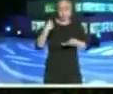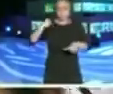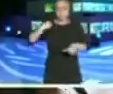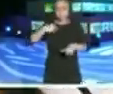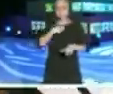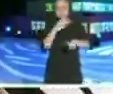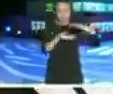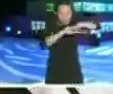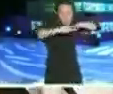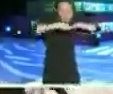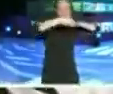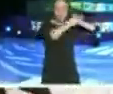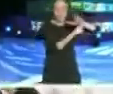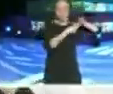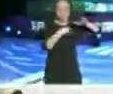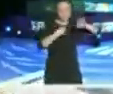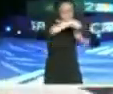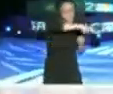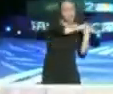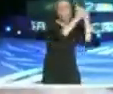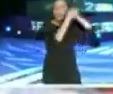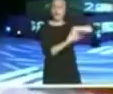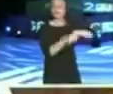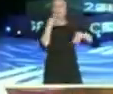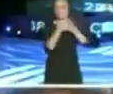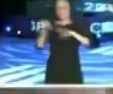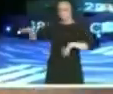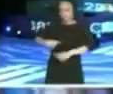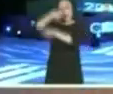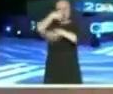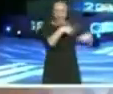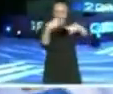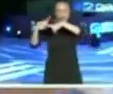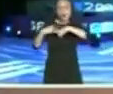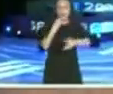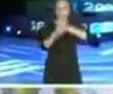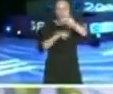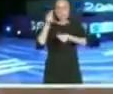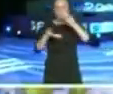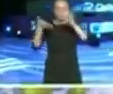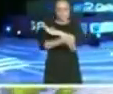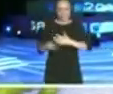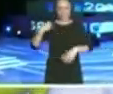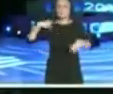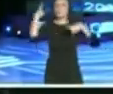tus zapatos, con cazador nos han metido en su calzado, sacando el cuero a Santa